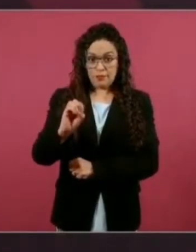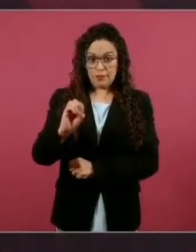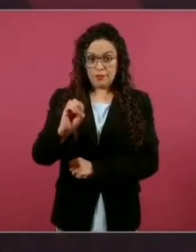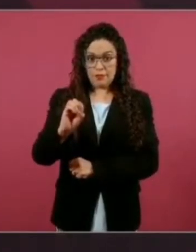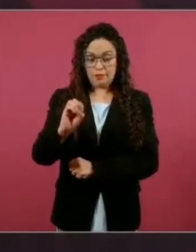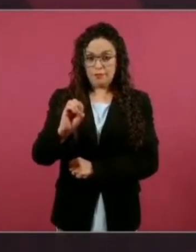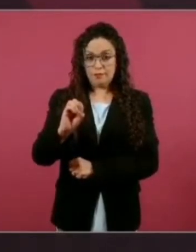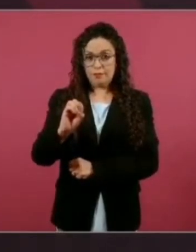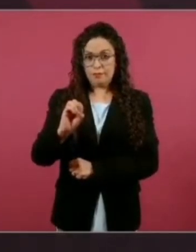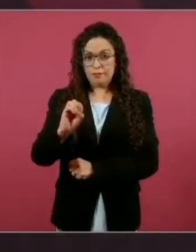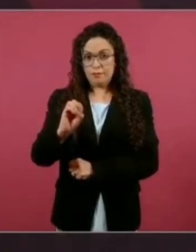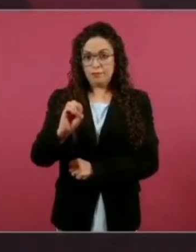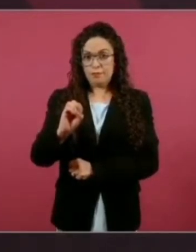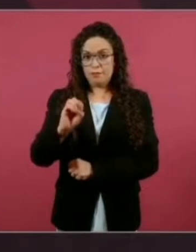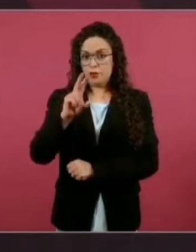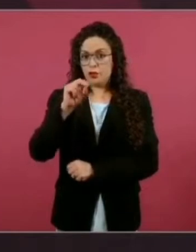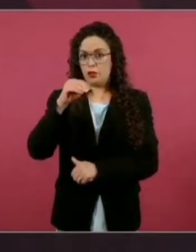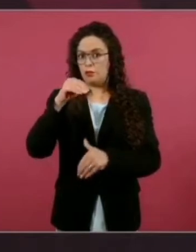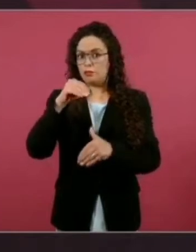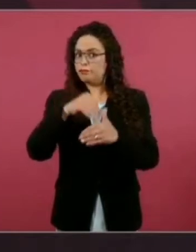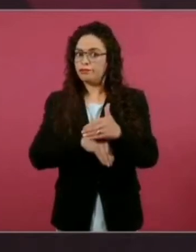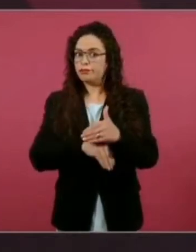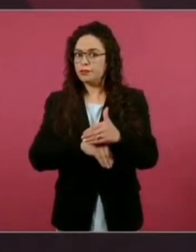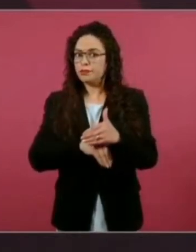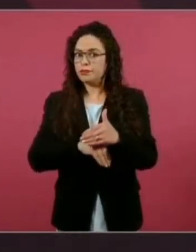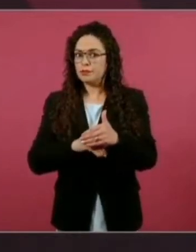se fortaleciera en vez de devaluarse?